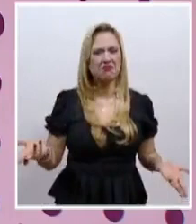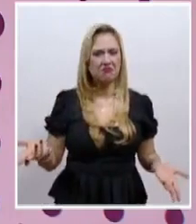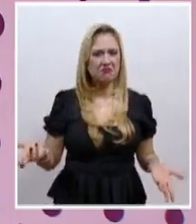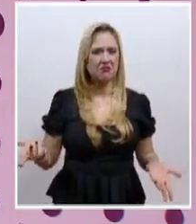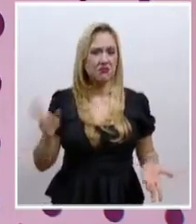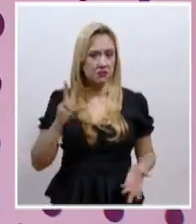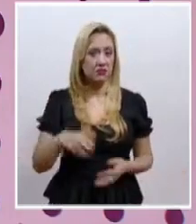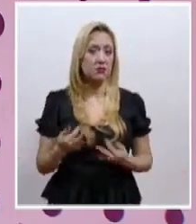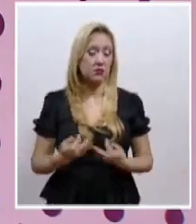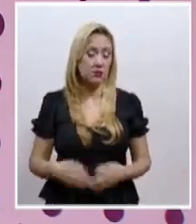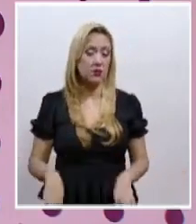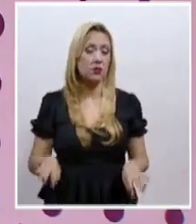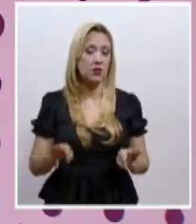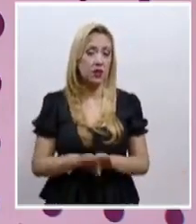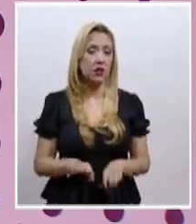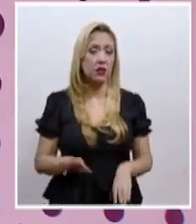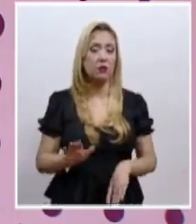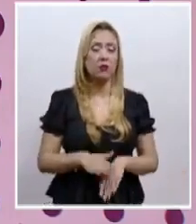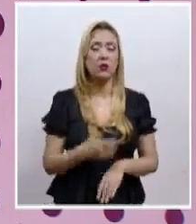es lo que